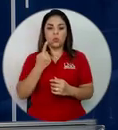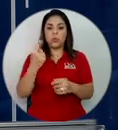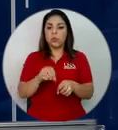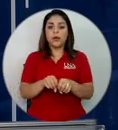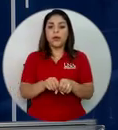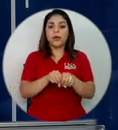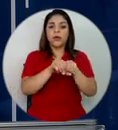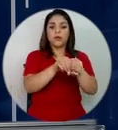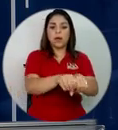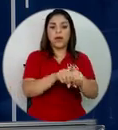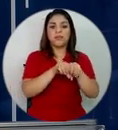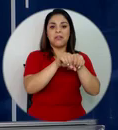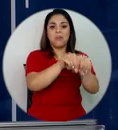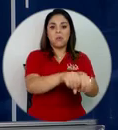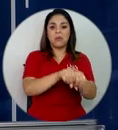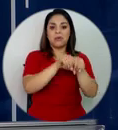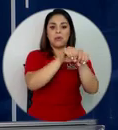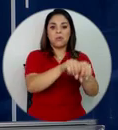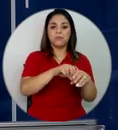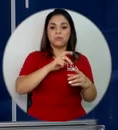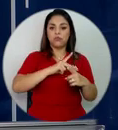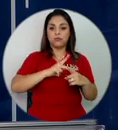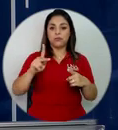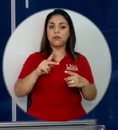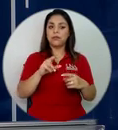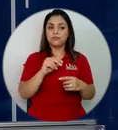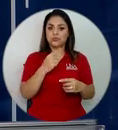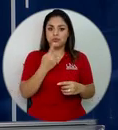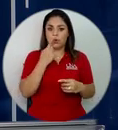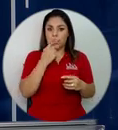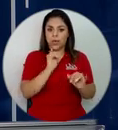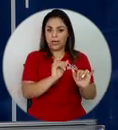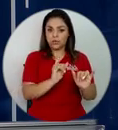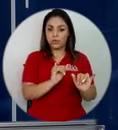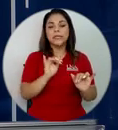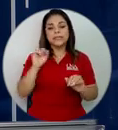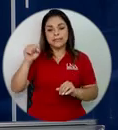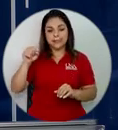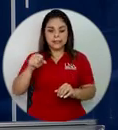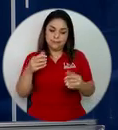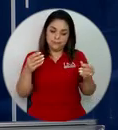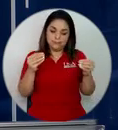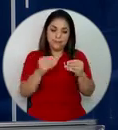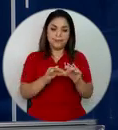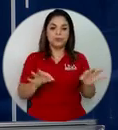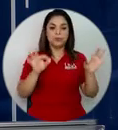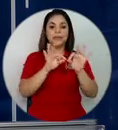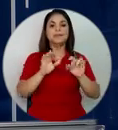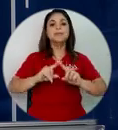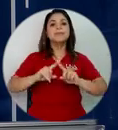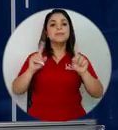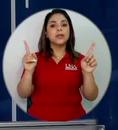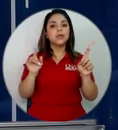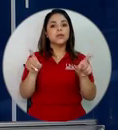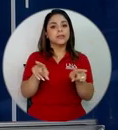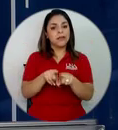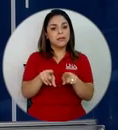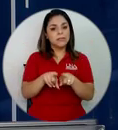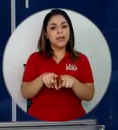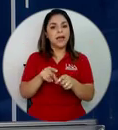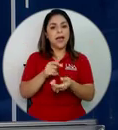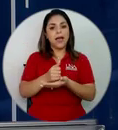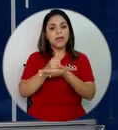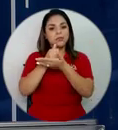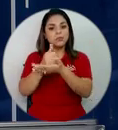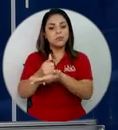gradúan profesionales, eso es como su labor fundamental, claro, pero se trabaja además